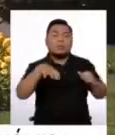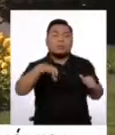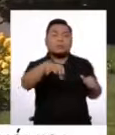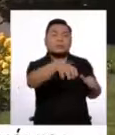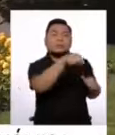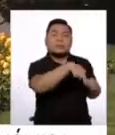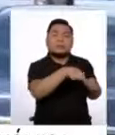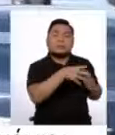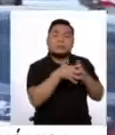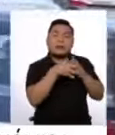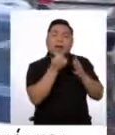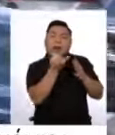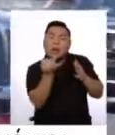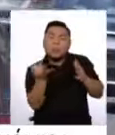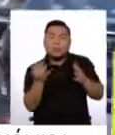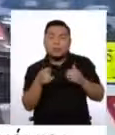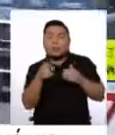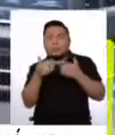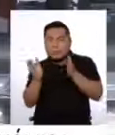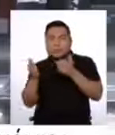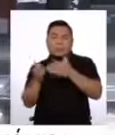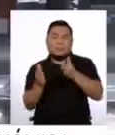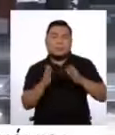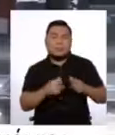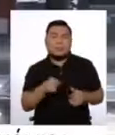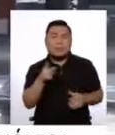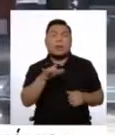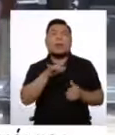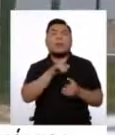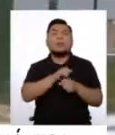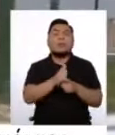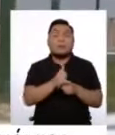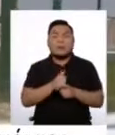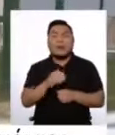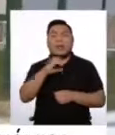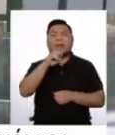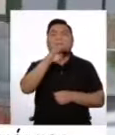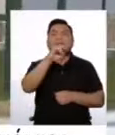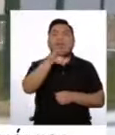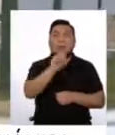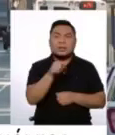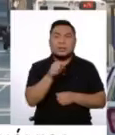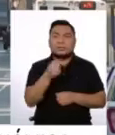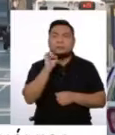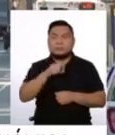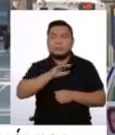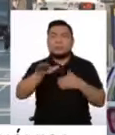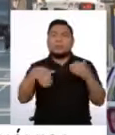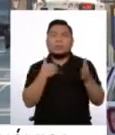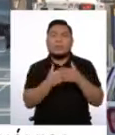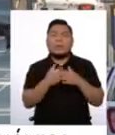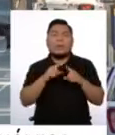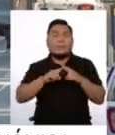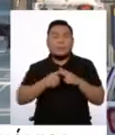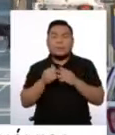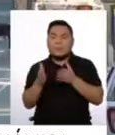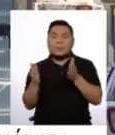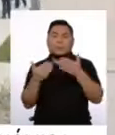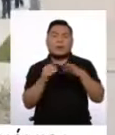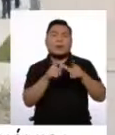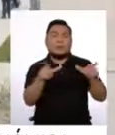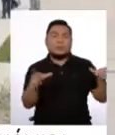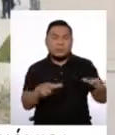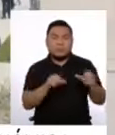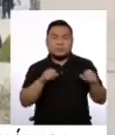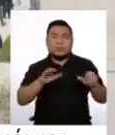Texas optaron por una reapertura bruta. Nueva York, California y Pensilvania permitieron un desconfinamiento únicamente en las